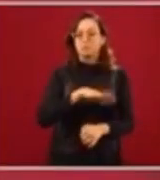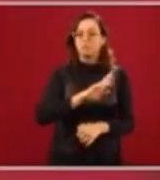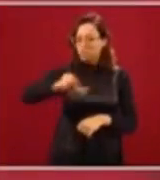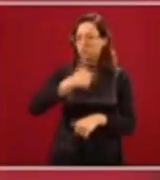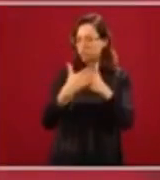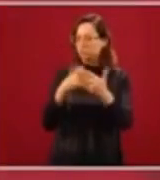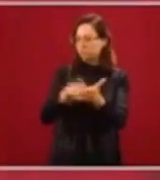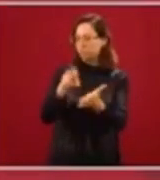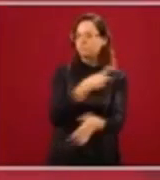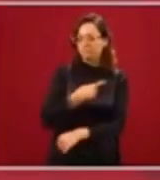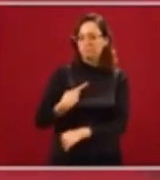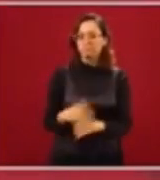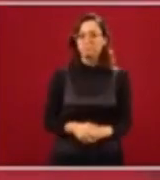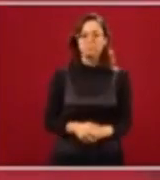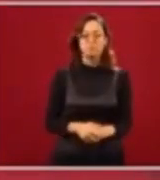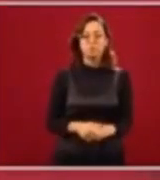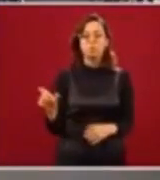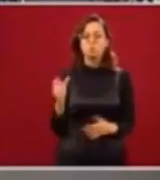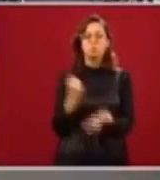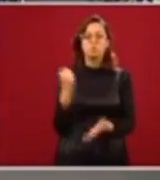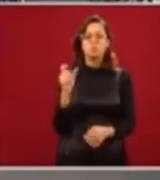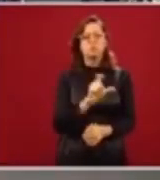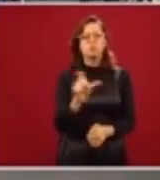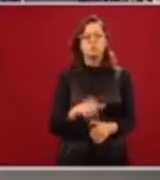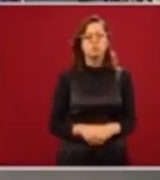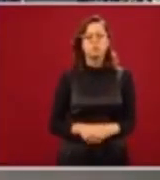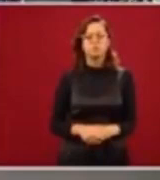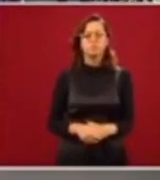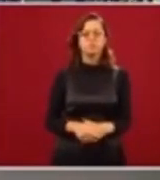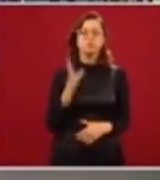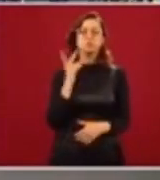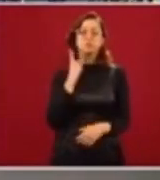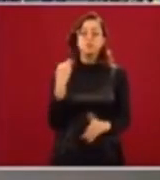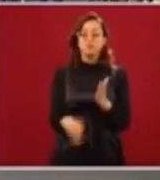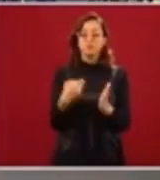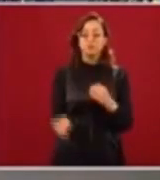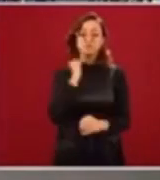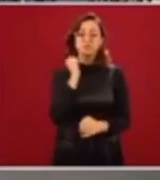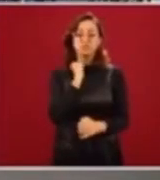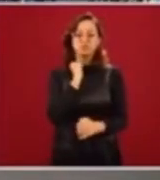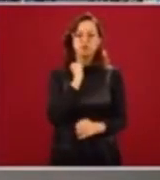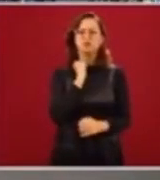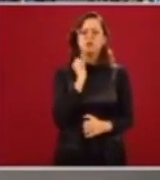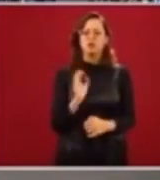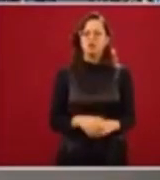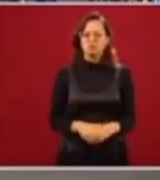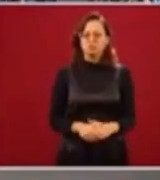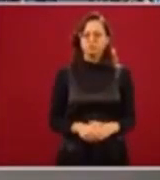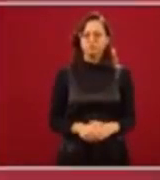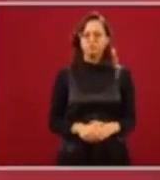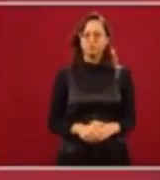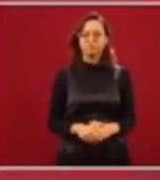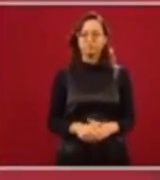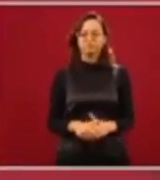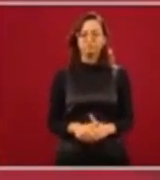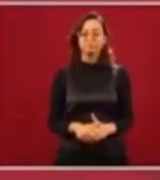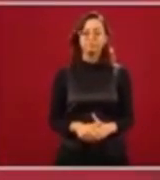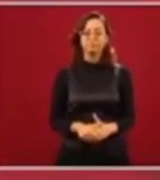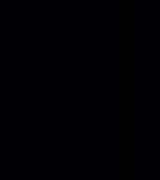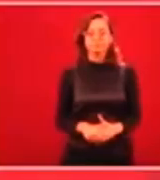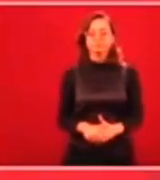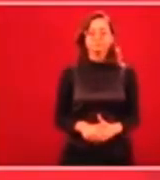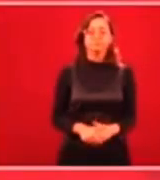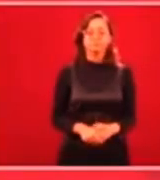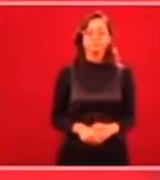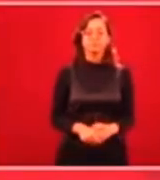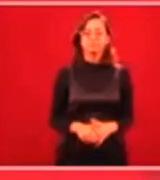corregir. ¿Pero dónde lo aprobaron? En la Cámara de Diputados. A falta la de senadores. Sí. Nada más,